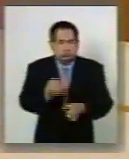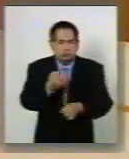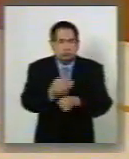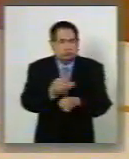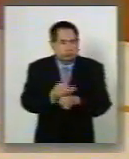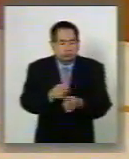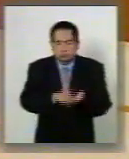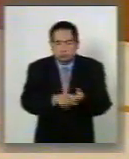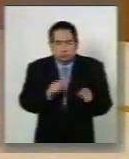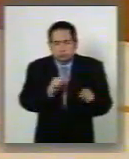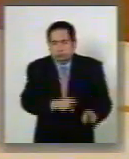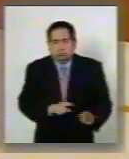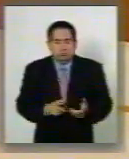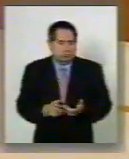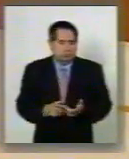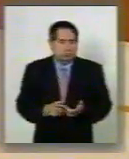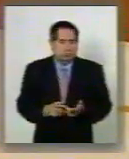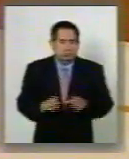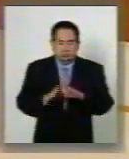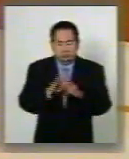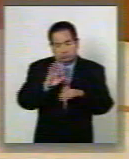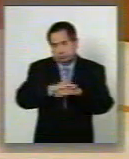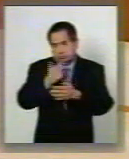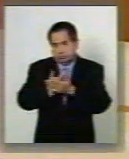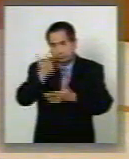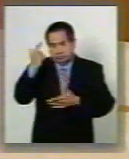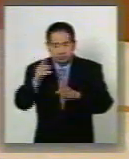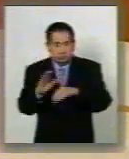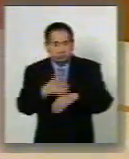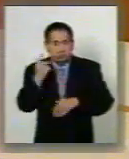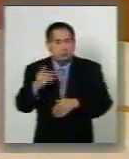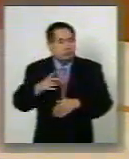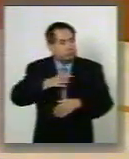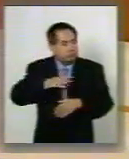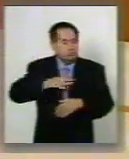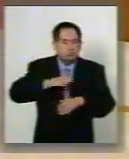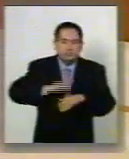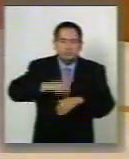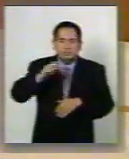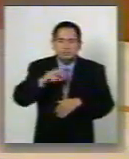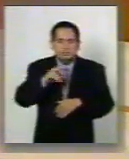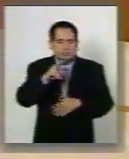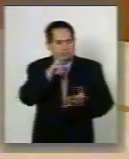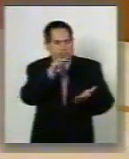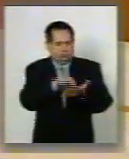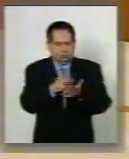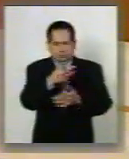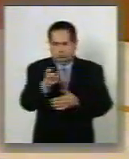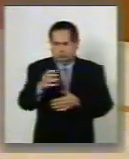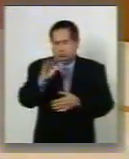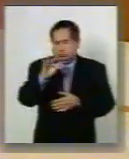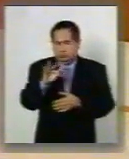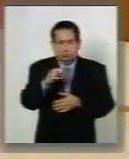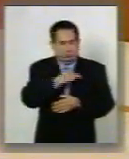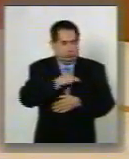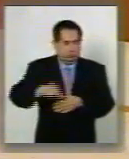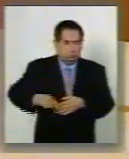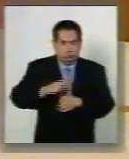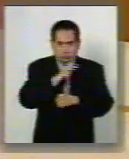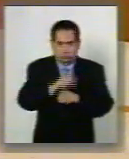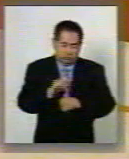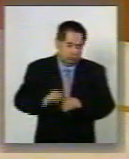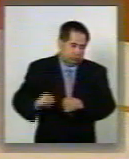la fecha. Y esto resulta grave porque hay, de los 2.440 municipios en el